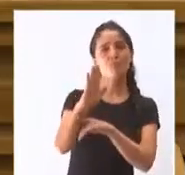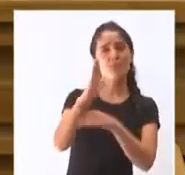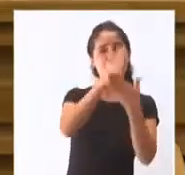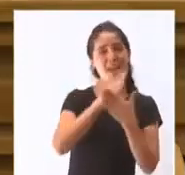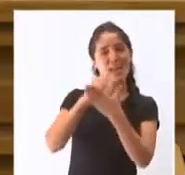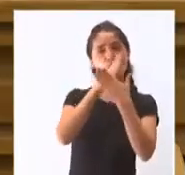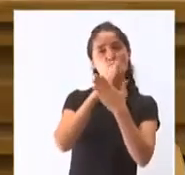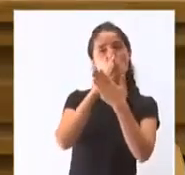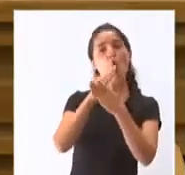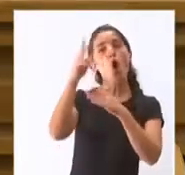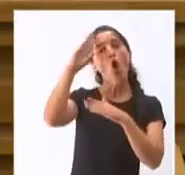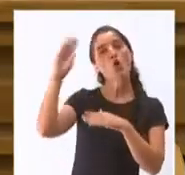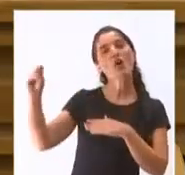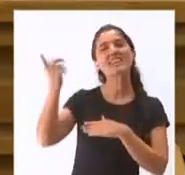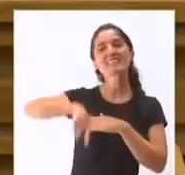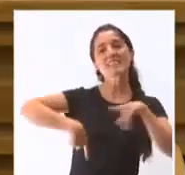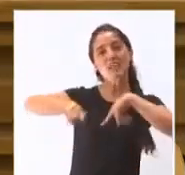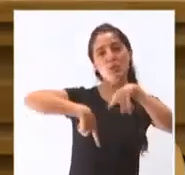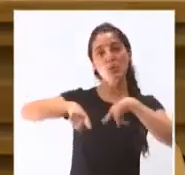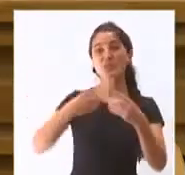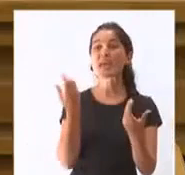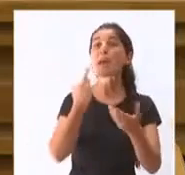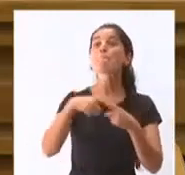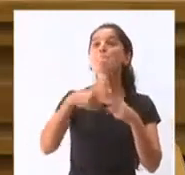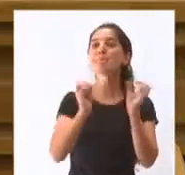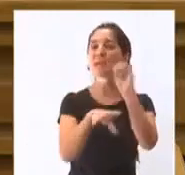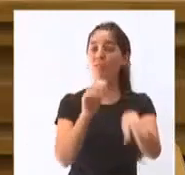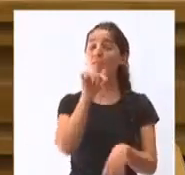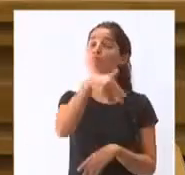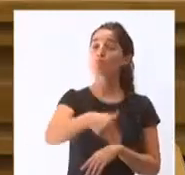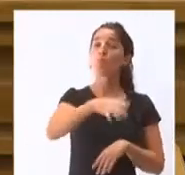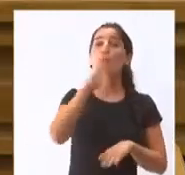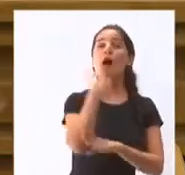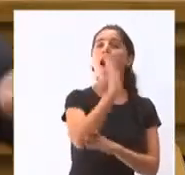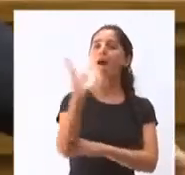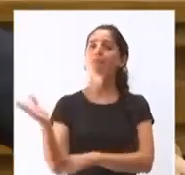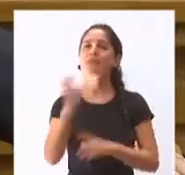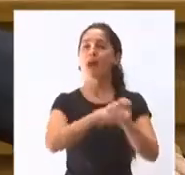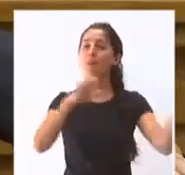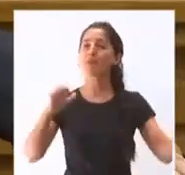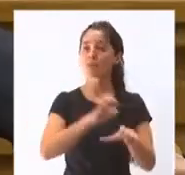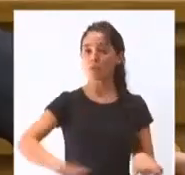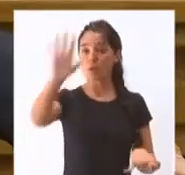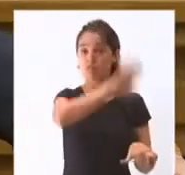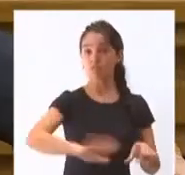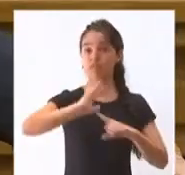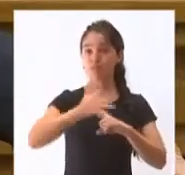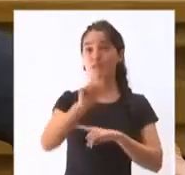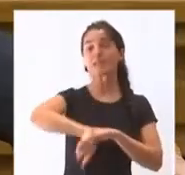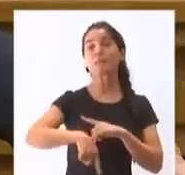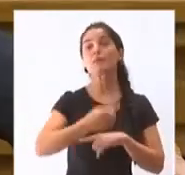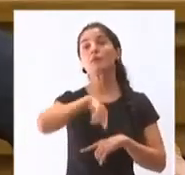es importante porque va a afectar a buena parte de la región y nos va a permitir concretar algunas inversiones y sobre todo hacer que el ministerio